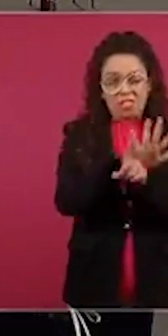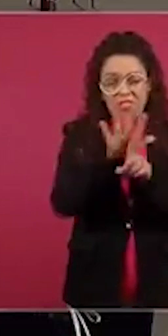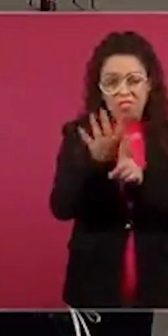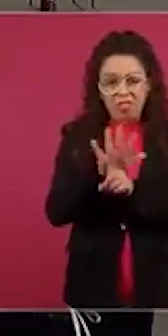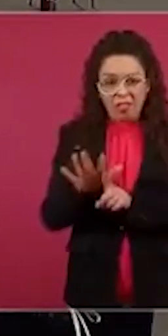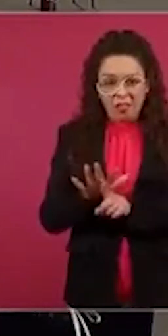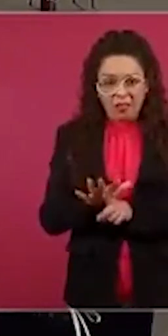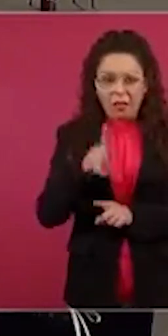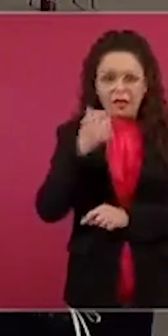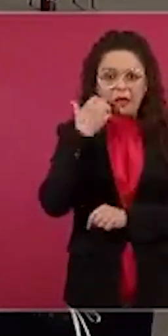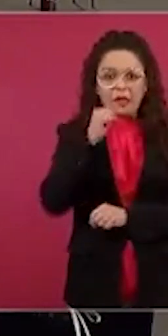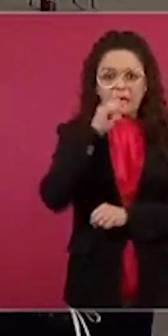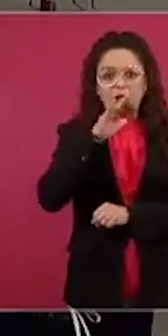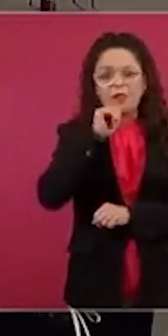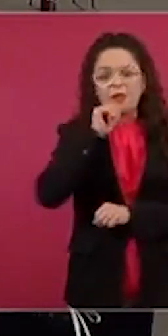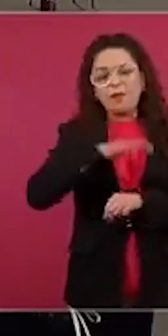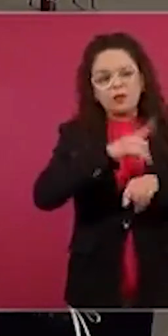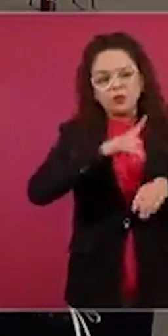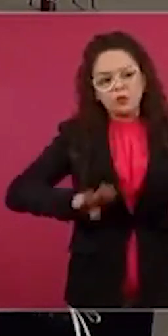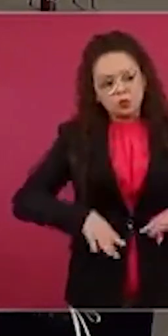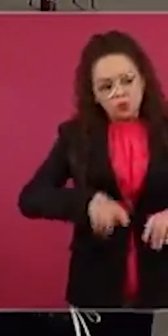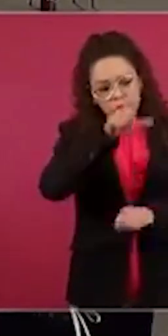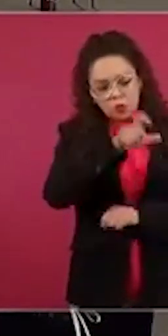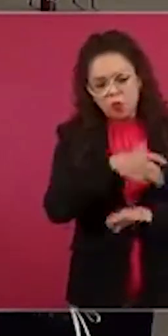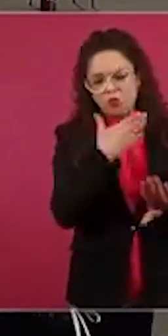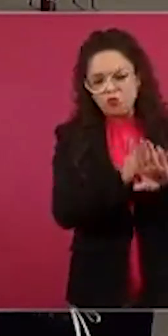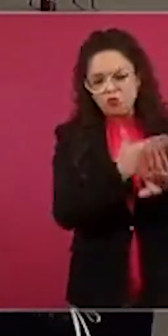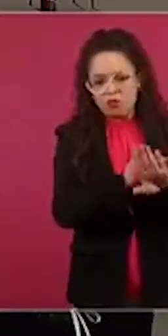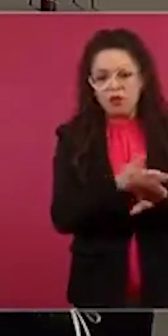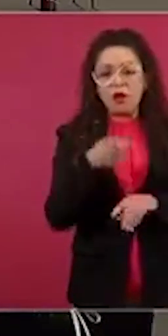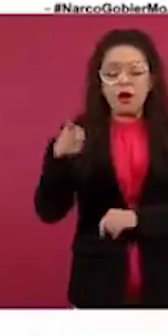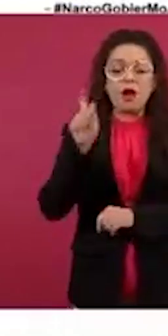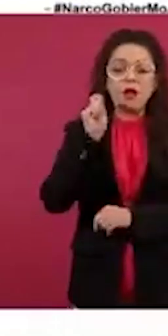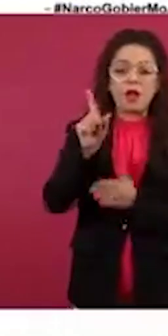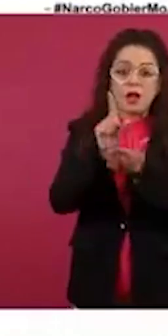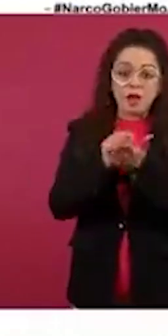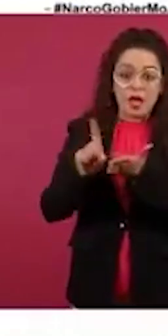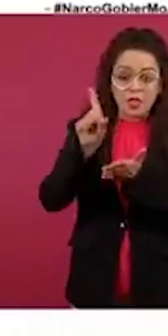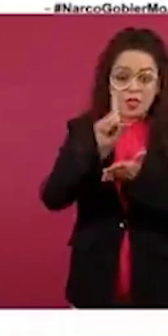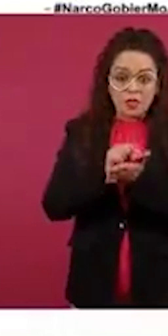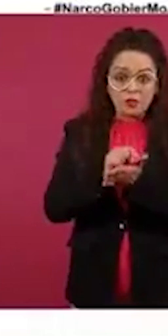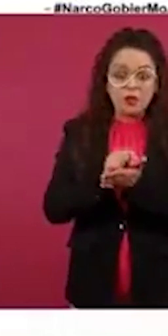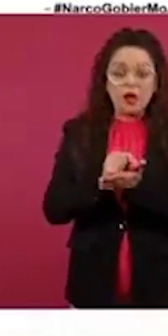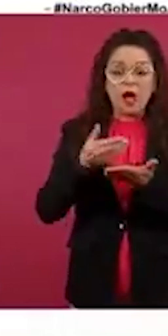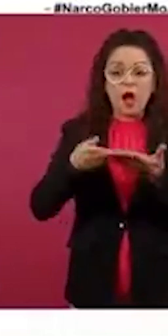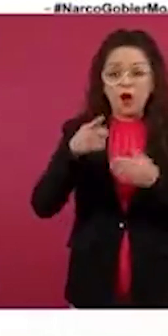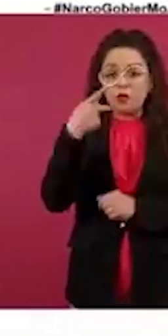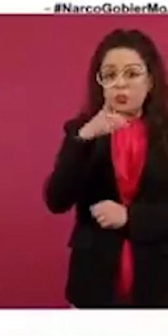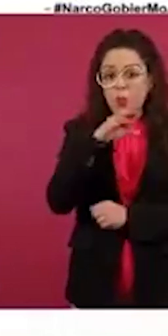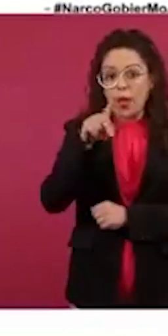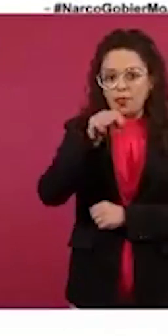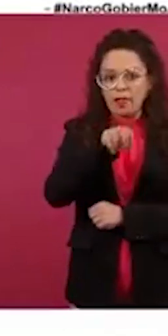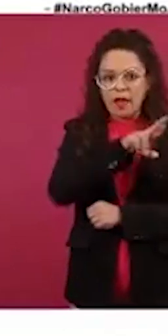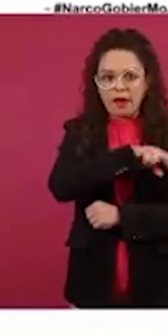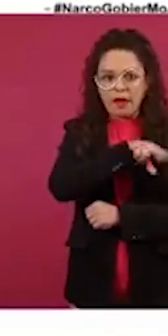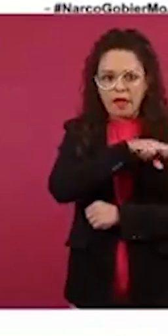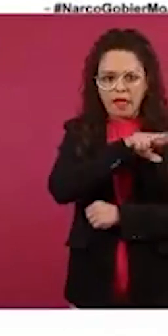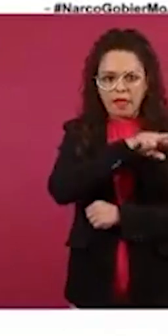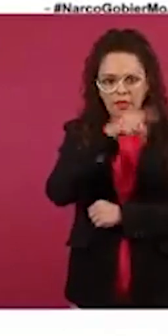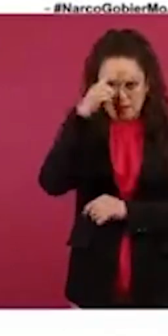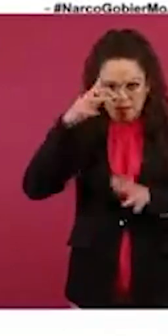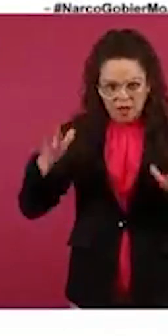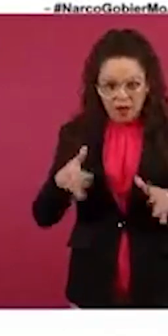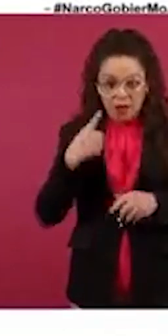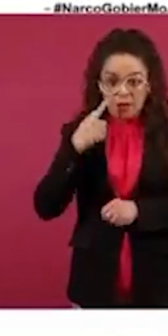personajes con cierta influencia dentro de las redes sociales que ahora rentan sus cuentas para impulsar